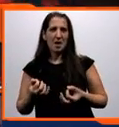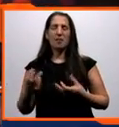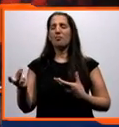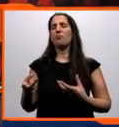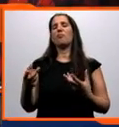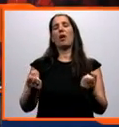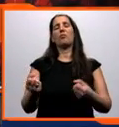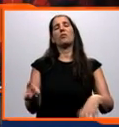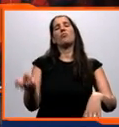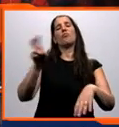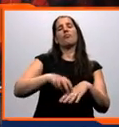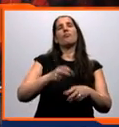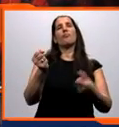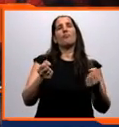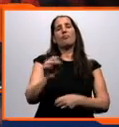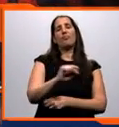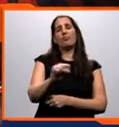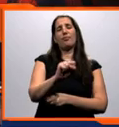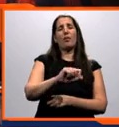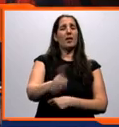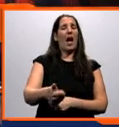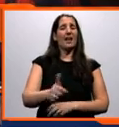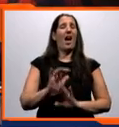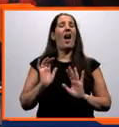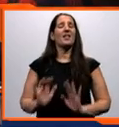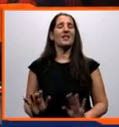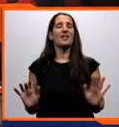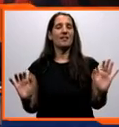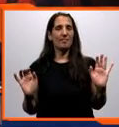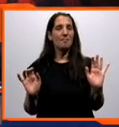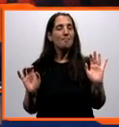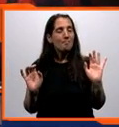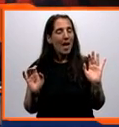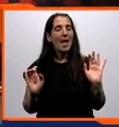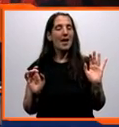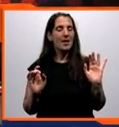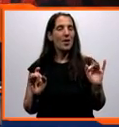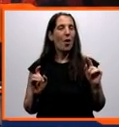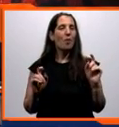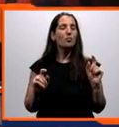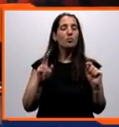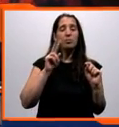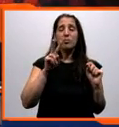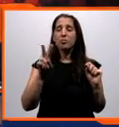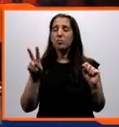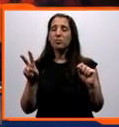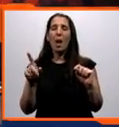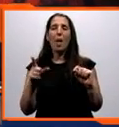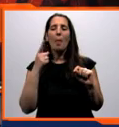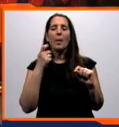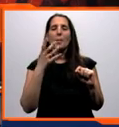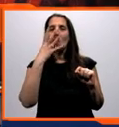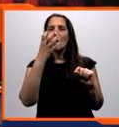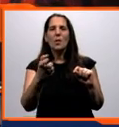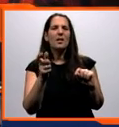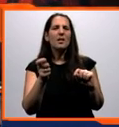gana eh pero vos ves que hay algo que no te cierra pero ganó y vuelve